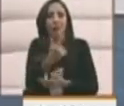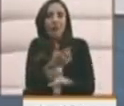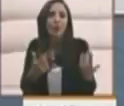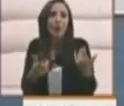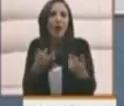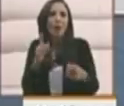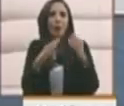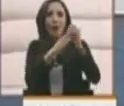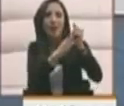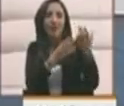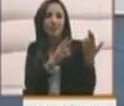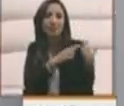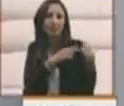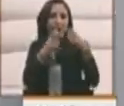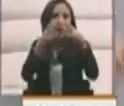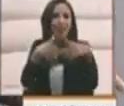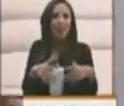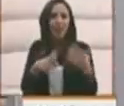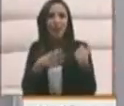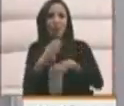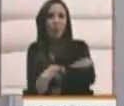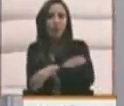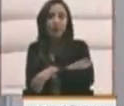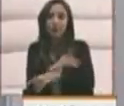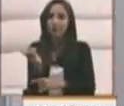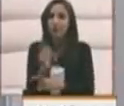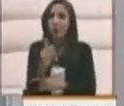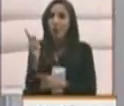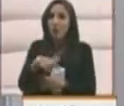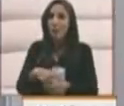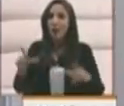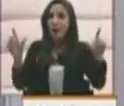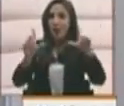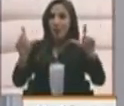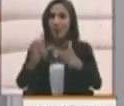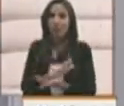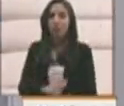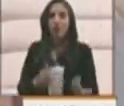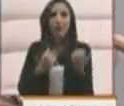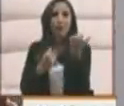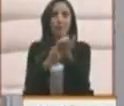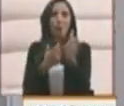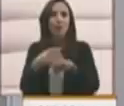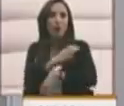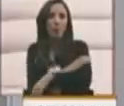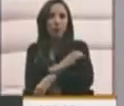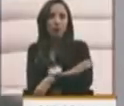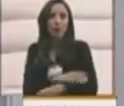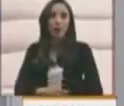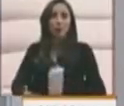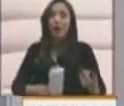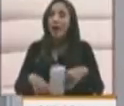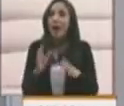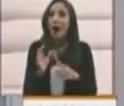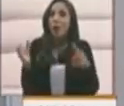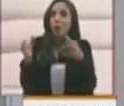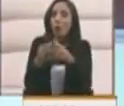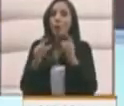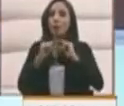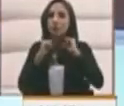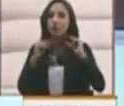la oposición. Hablo de los medios de comunicación de la oposición. Hablo de la estructura de la Iglesia Católica de este